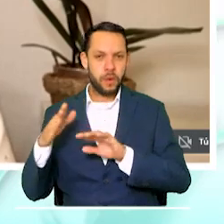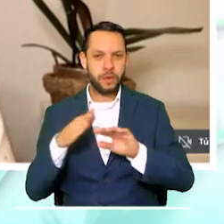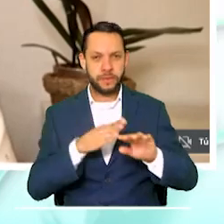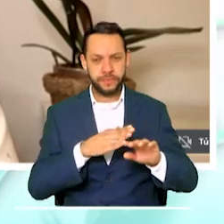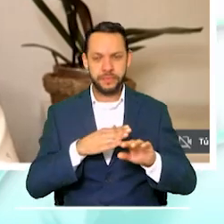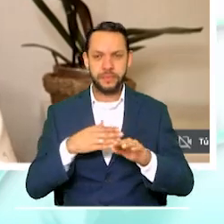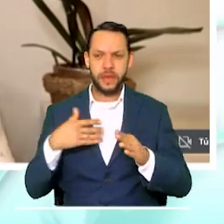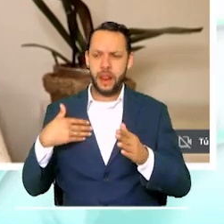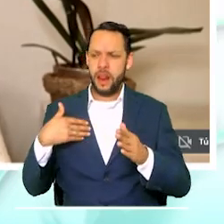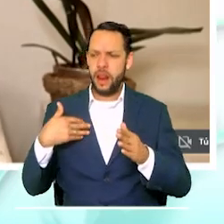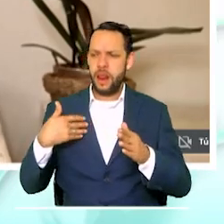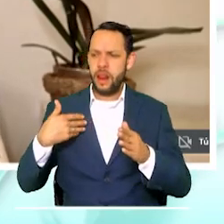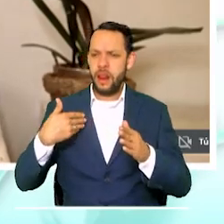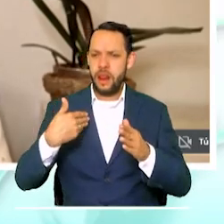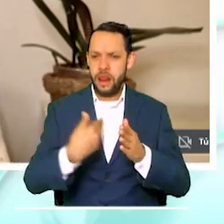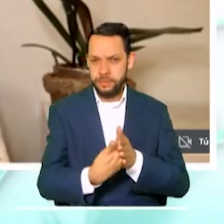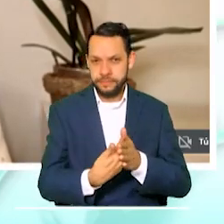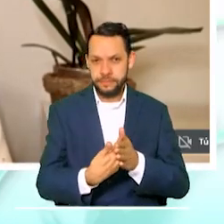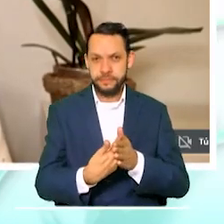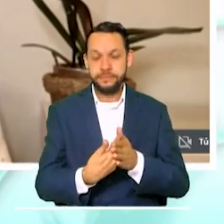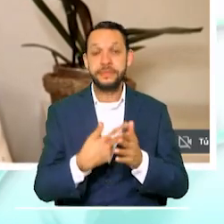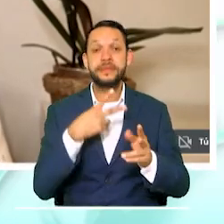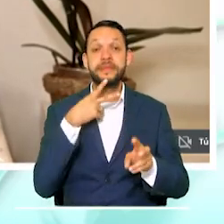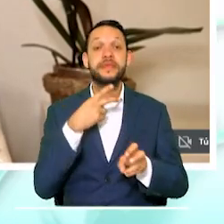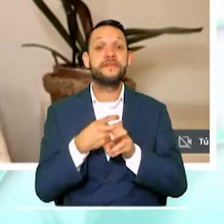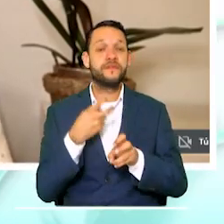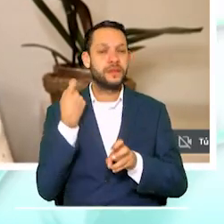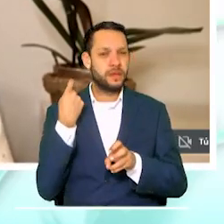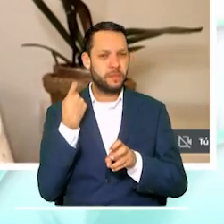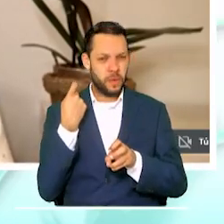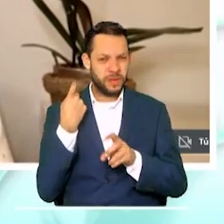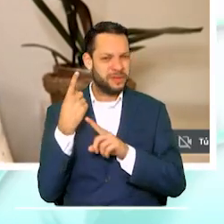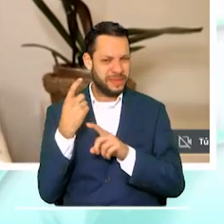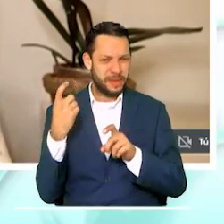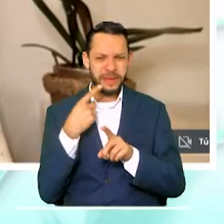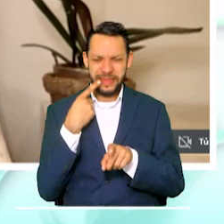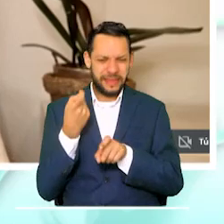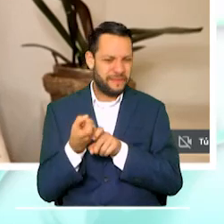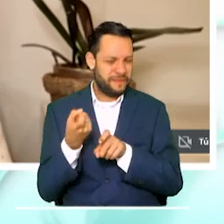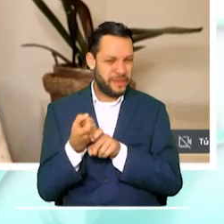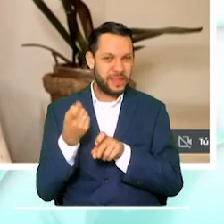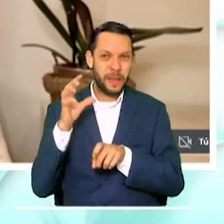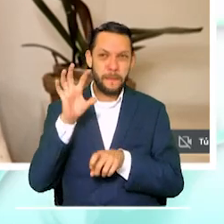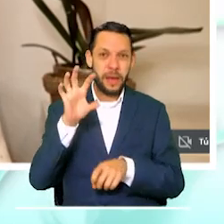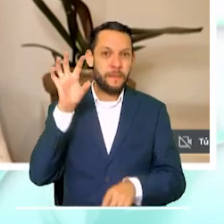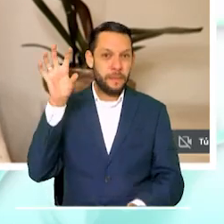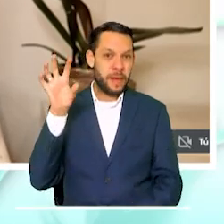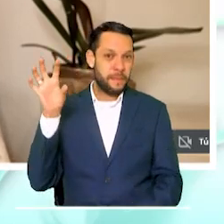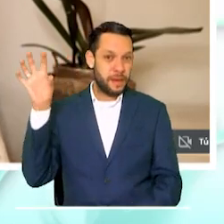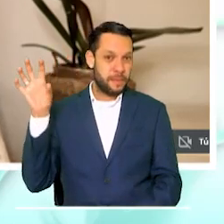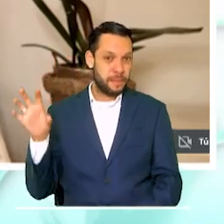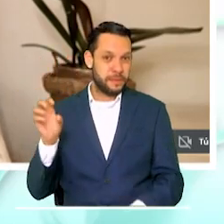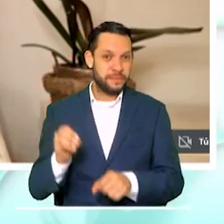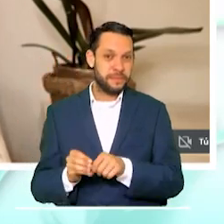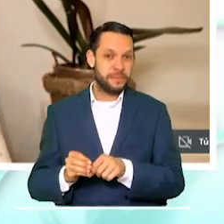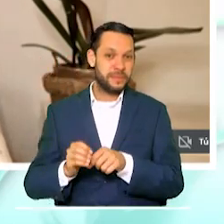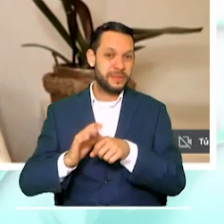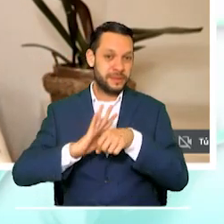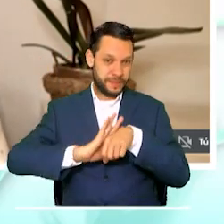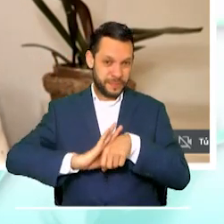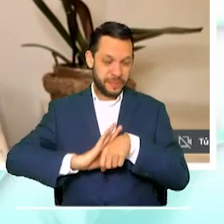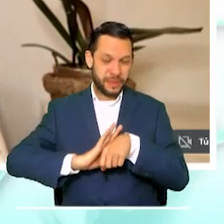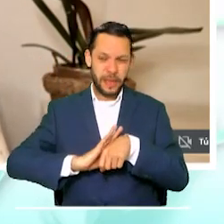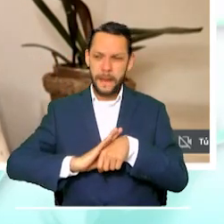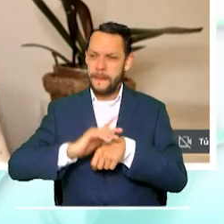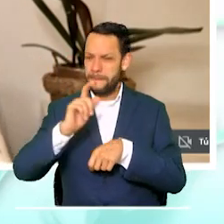periodo bien complejo, ¿no? Toda esta historia del COVID, que creó